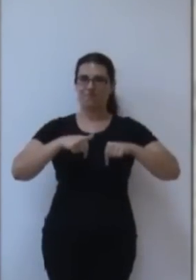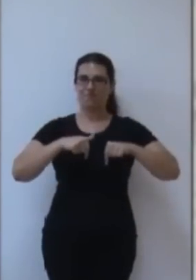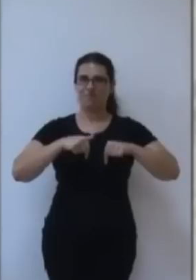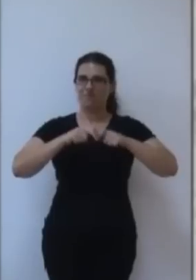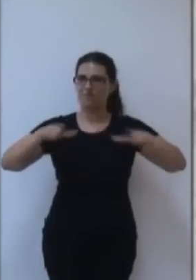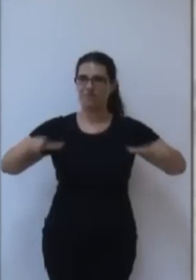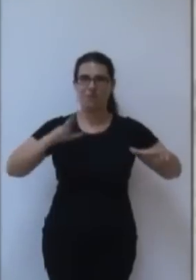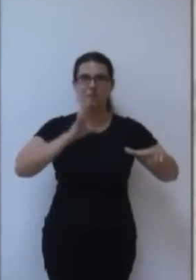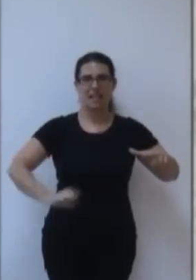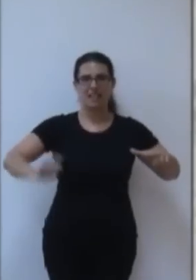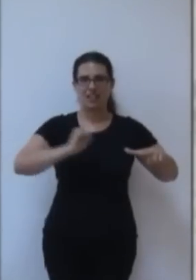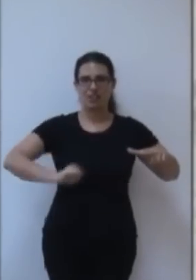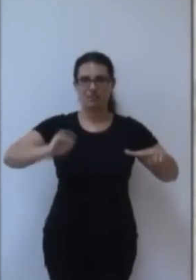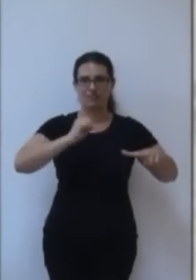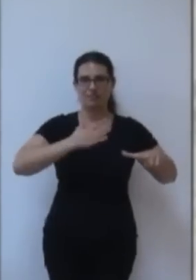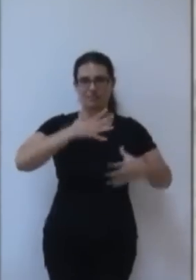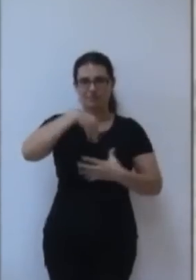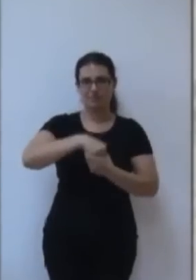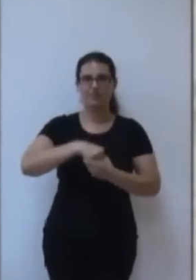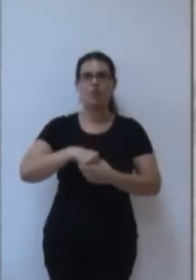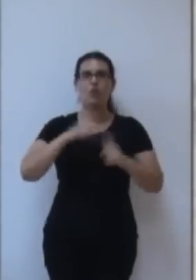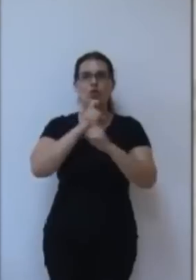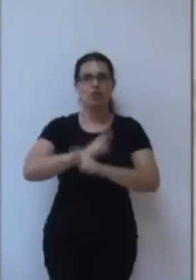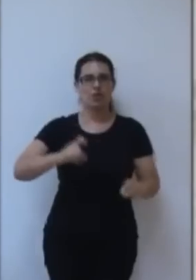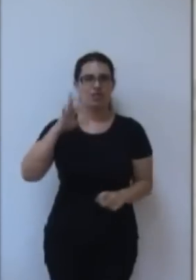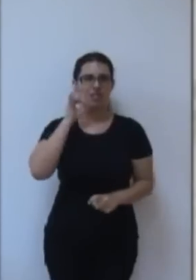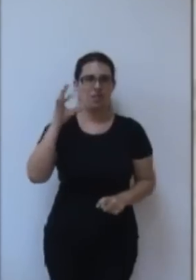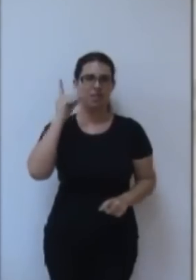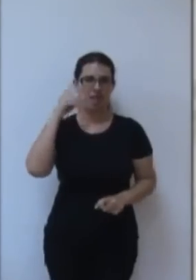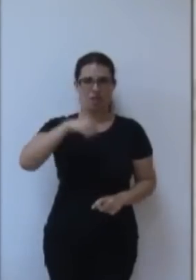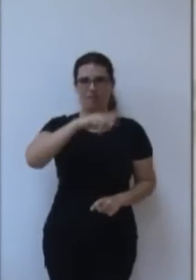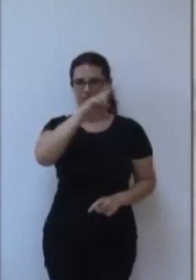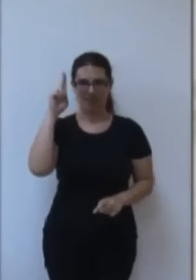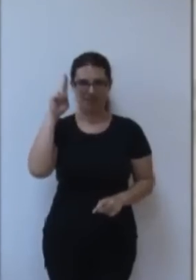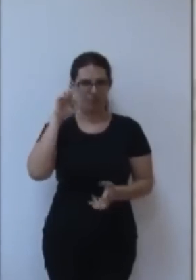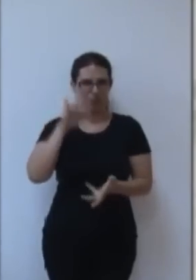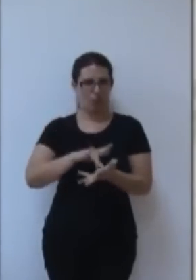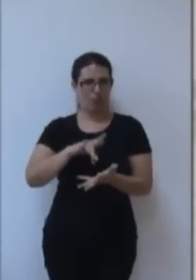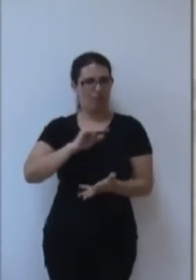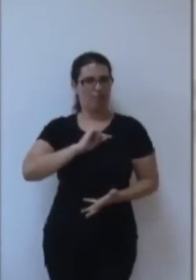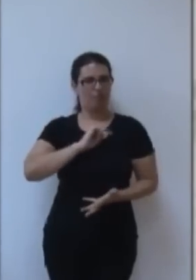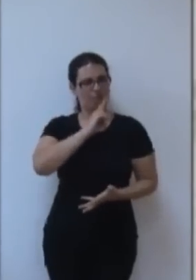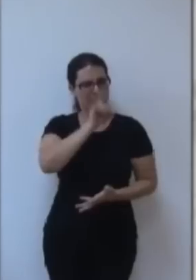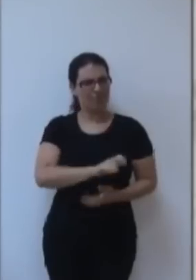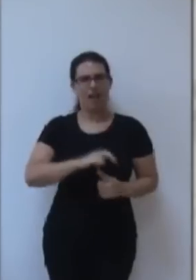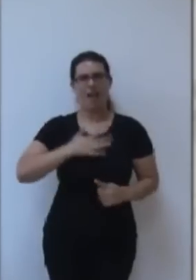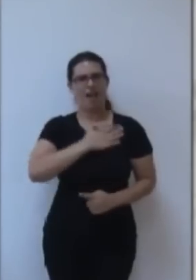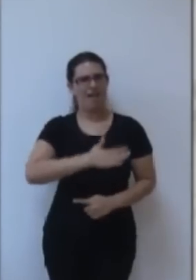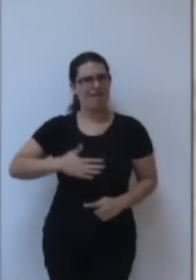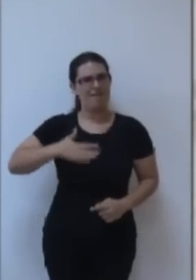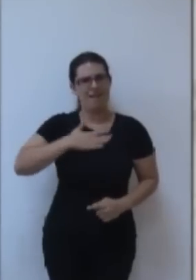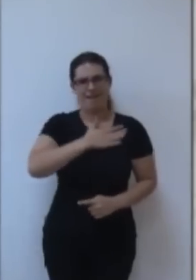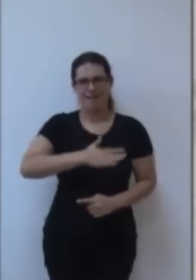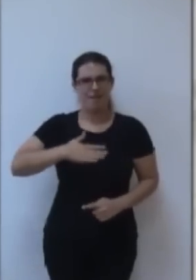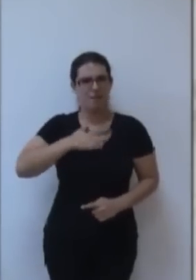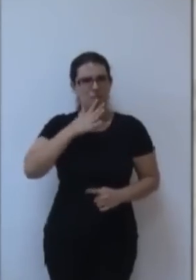En un sitio magnífico, en la Fundación de Síndrome de Down, Madrid, que se ha prestado amablemente y además muy colaborativamente